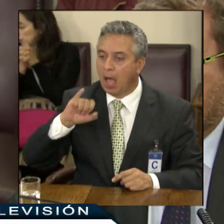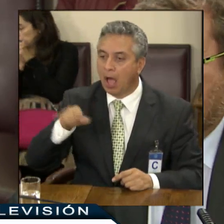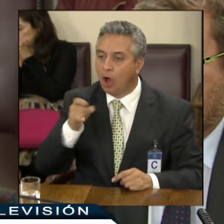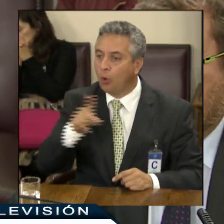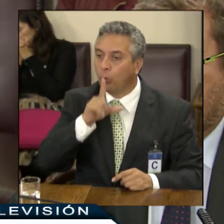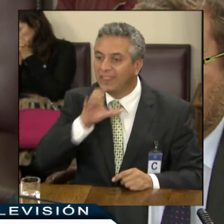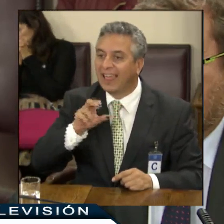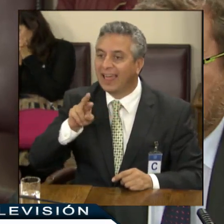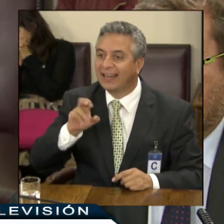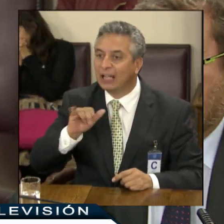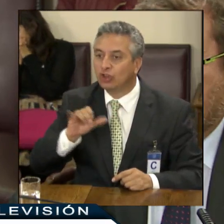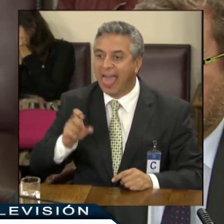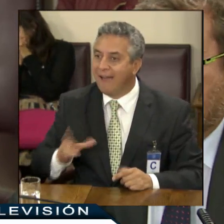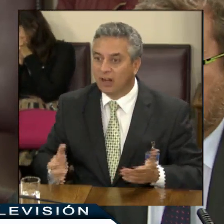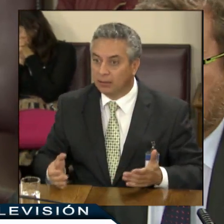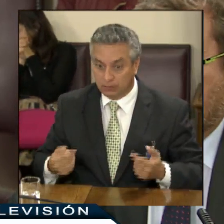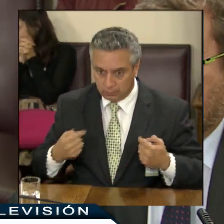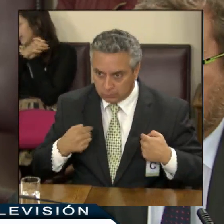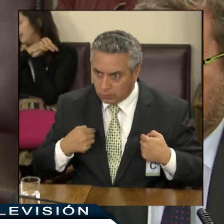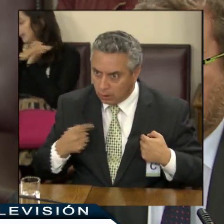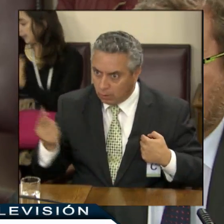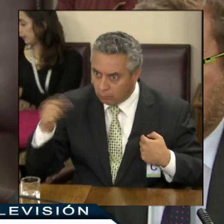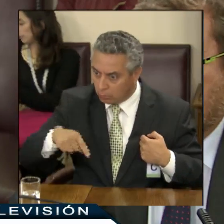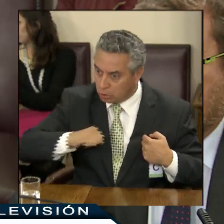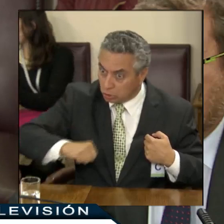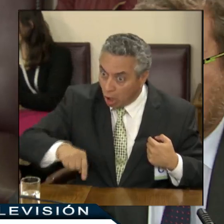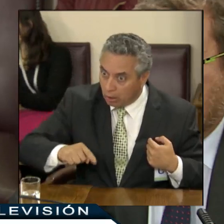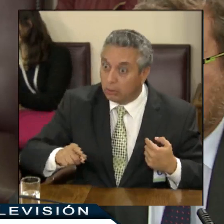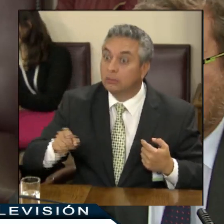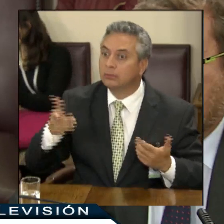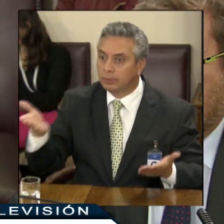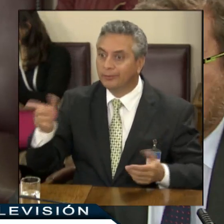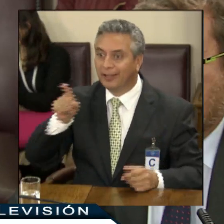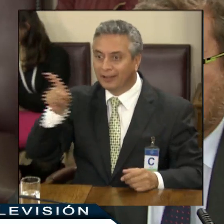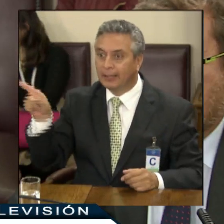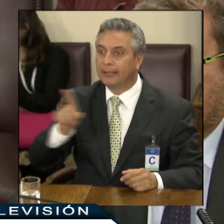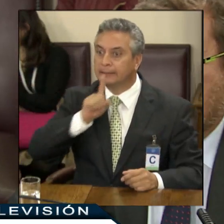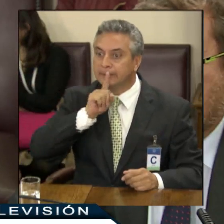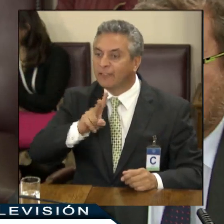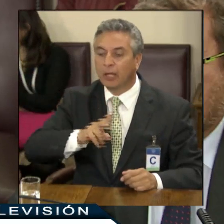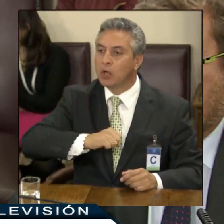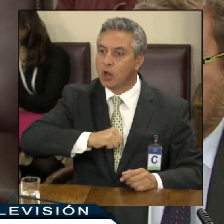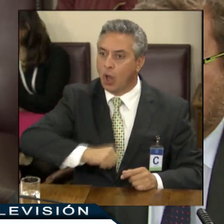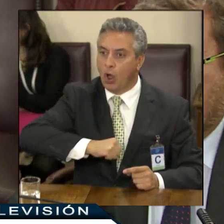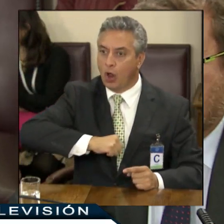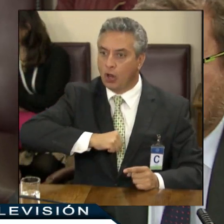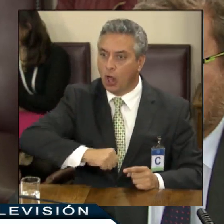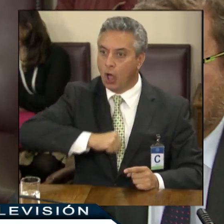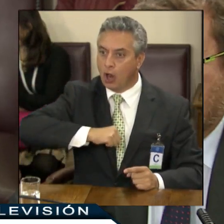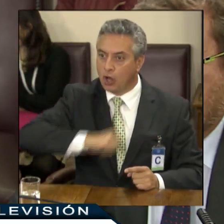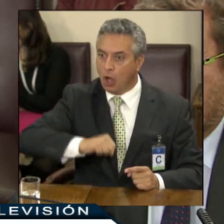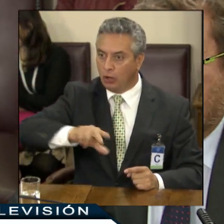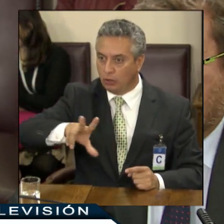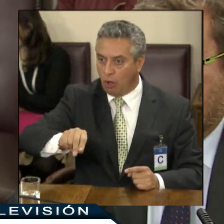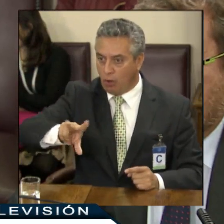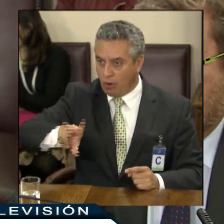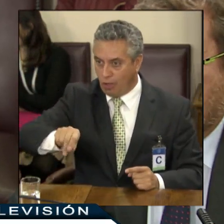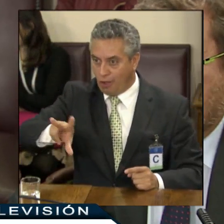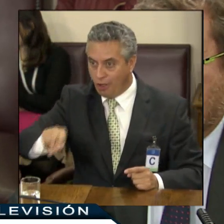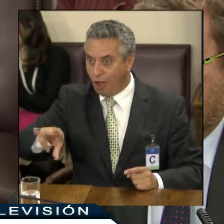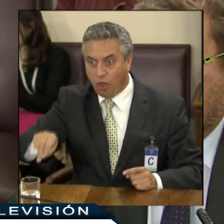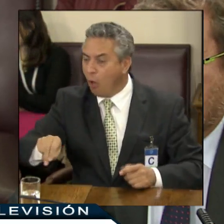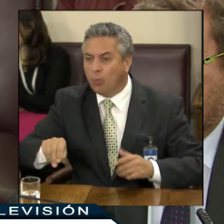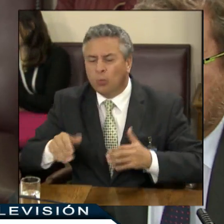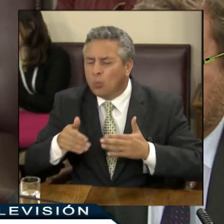nos convoca por la cual nosotros aquí estamos presentes puesto que las concesionarias nacionales de televisión se niegan por cualquier